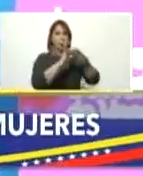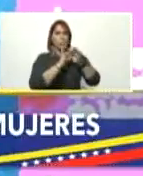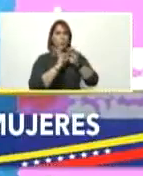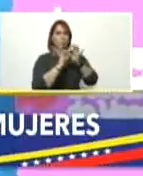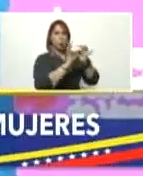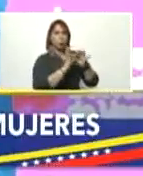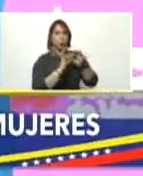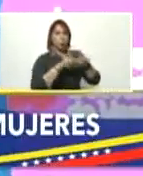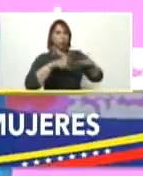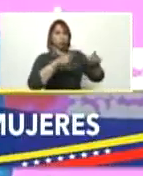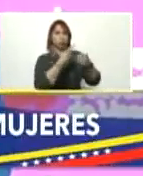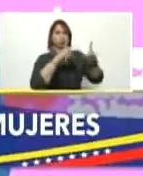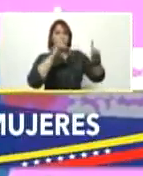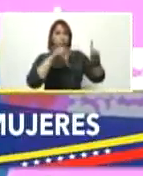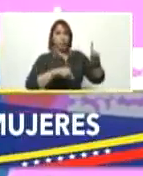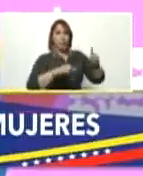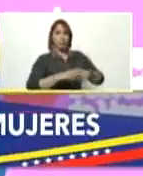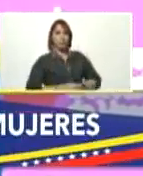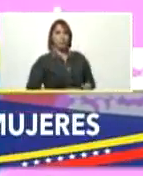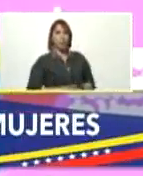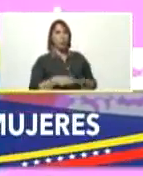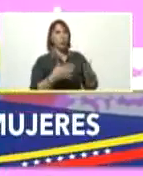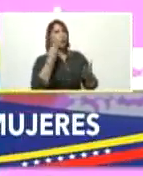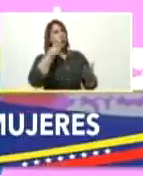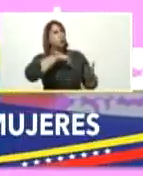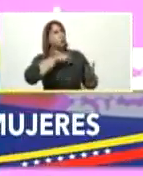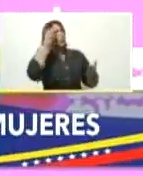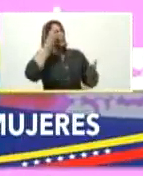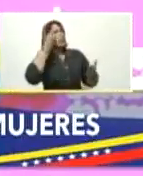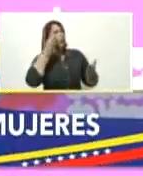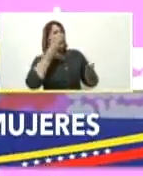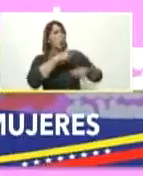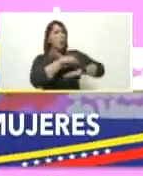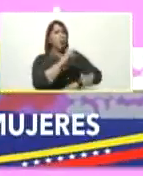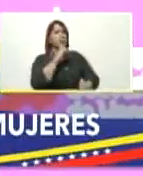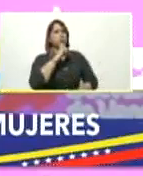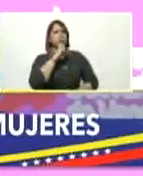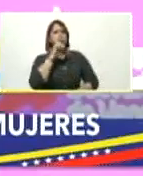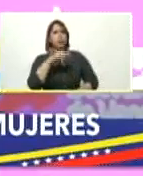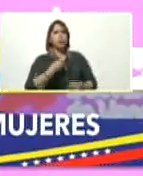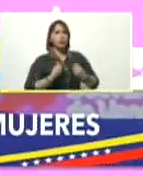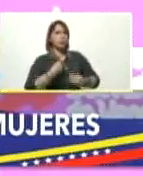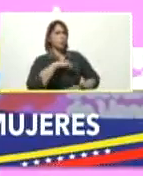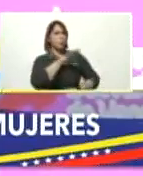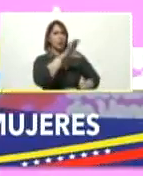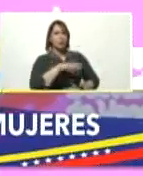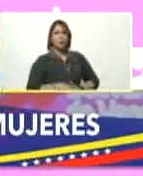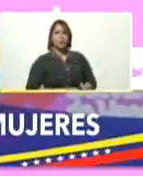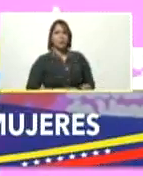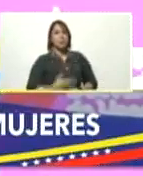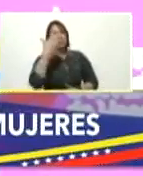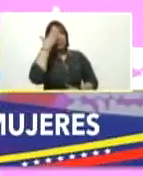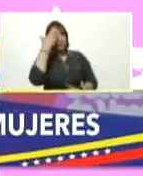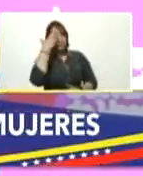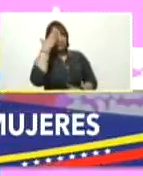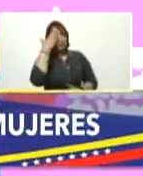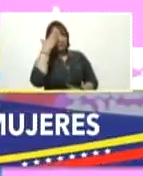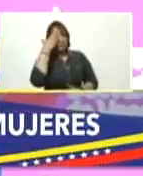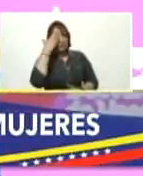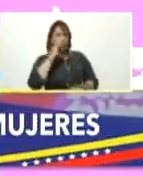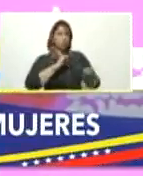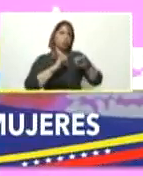espacios democráticos. Así que cuando uno piensa en los momentos de dificultad que ha vivido nuestra patria, sabe que en los momentos de